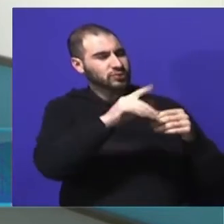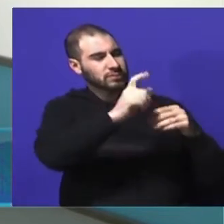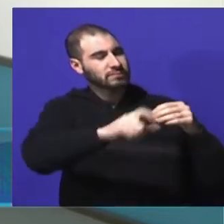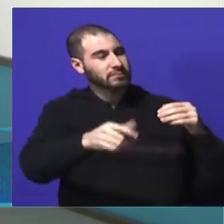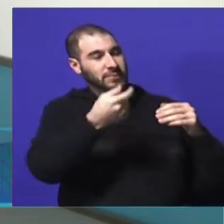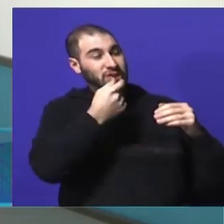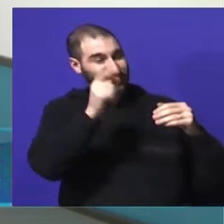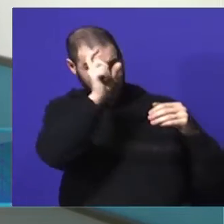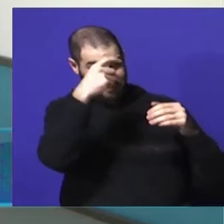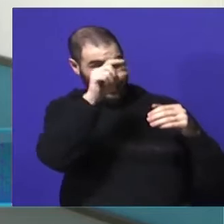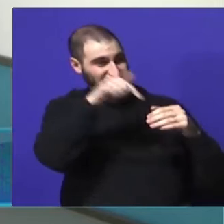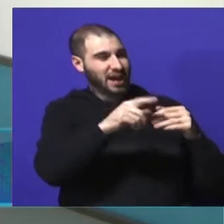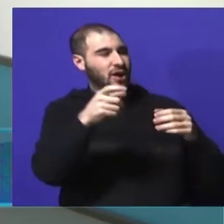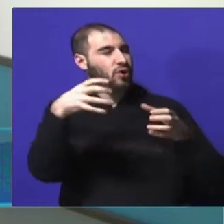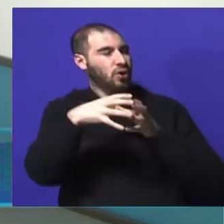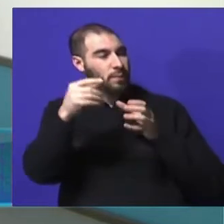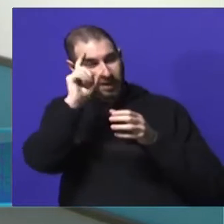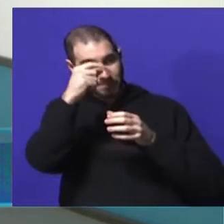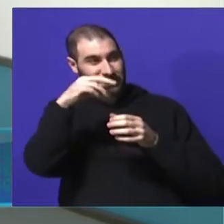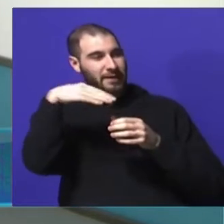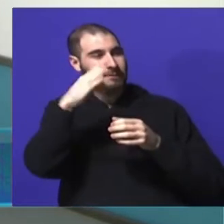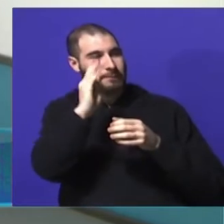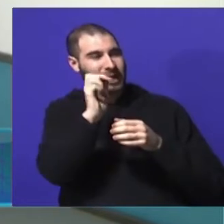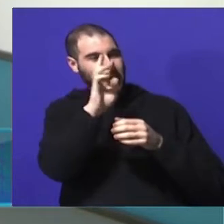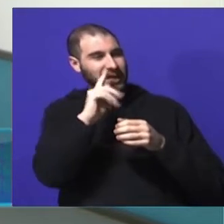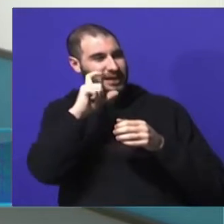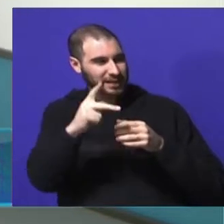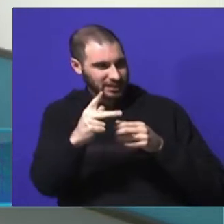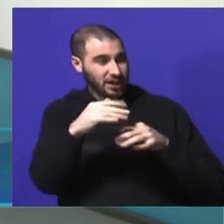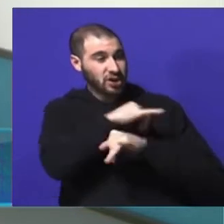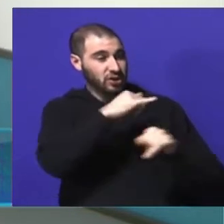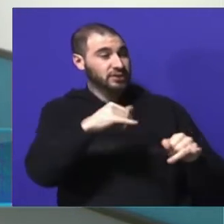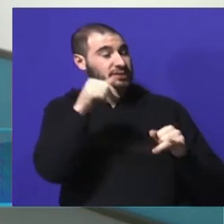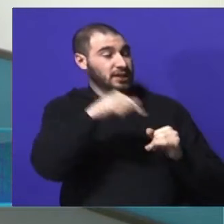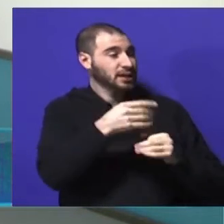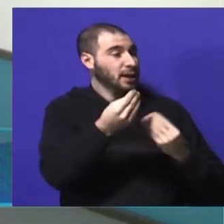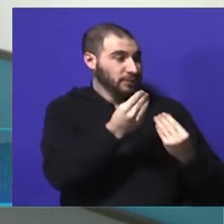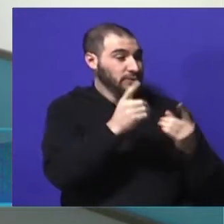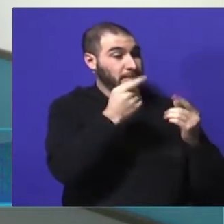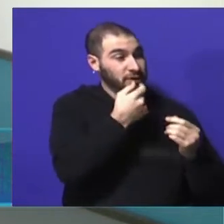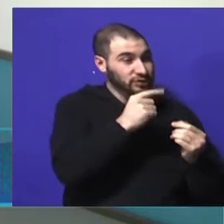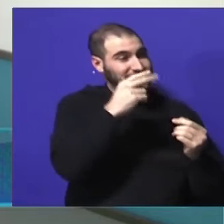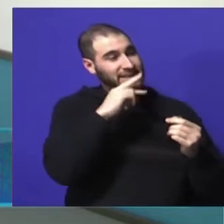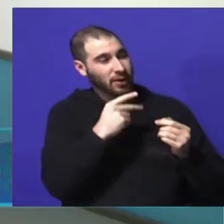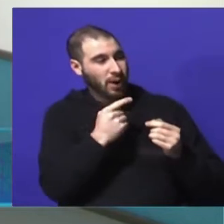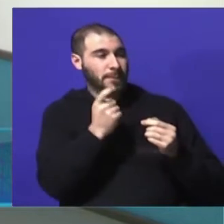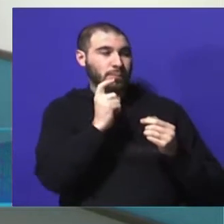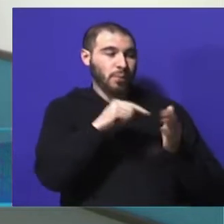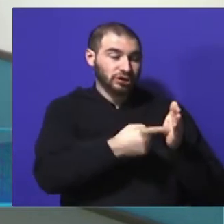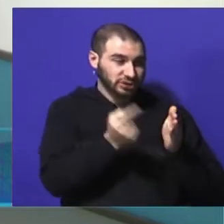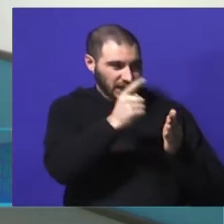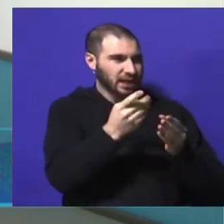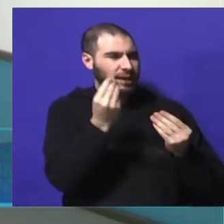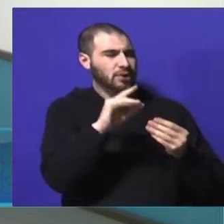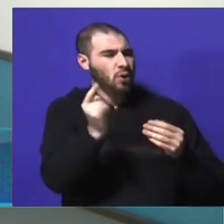provincia de San Juan, por parte de la minera Barrick. Primero la noticia, la repercusión que hubo tanto en Mendoza, en San Juan y en Buenos Aires, el rol